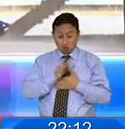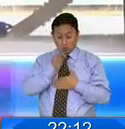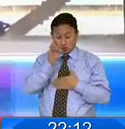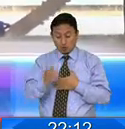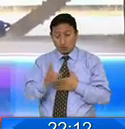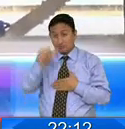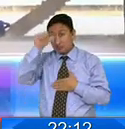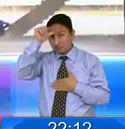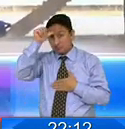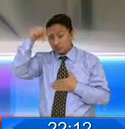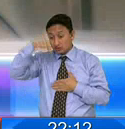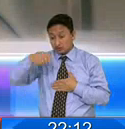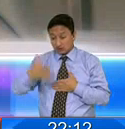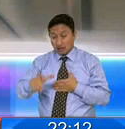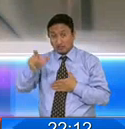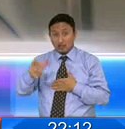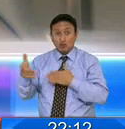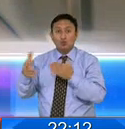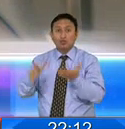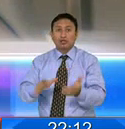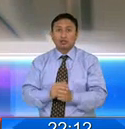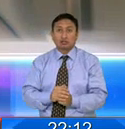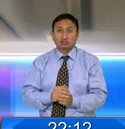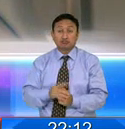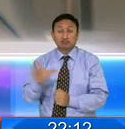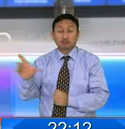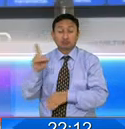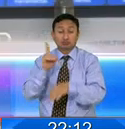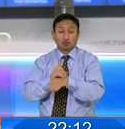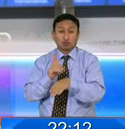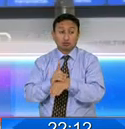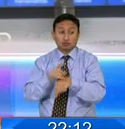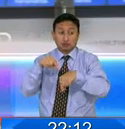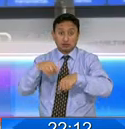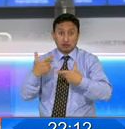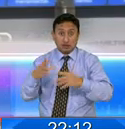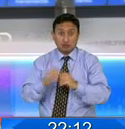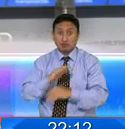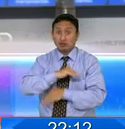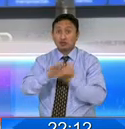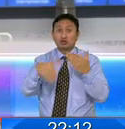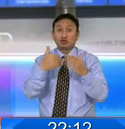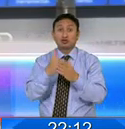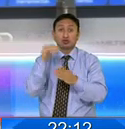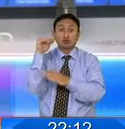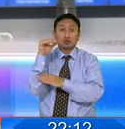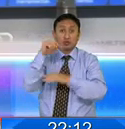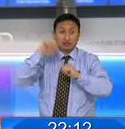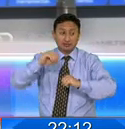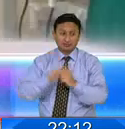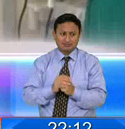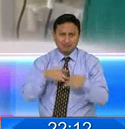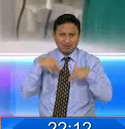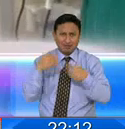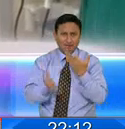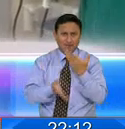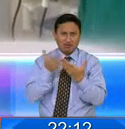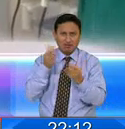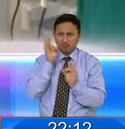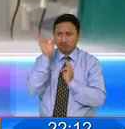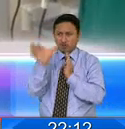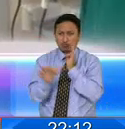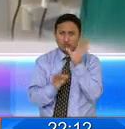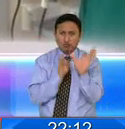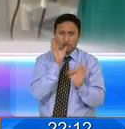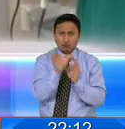deja ya en el país víctimas mortales y, según los médicos, podría estar circulando en todo el territorio al ser más contagiosa. Para